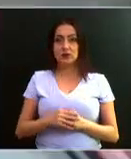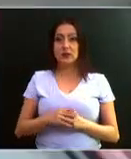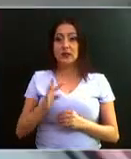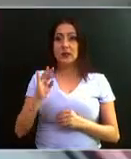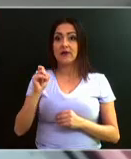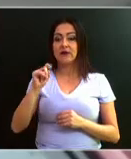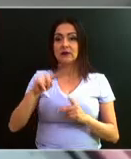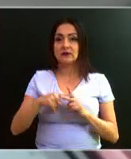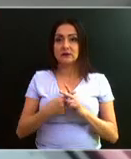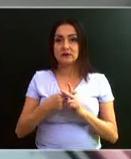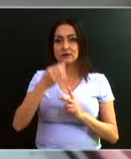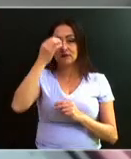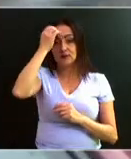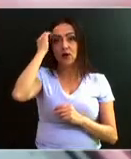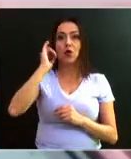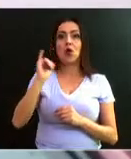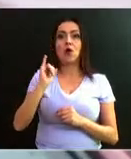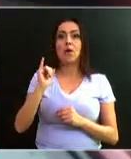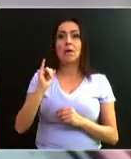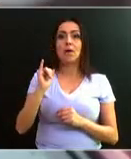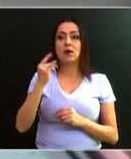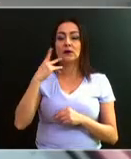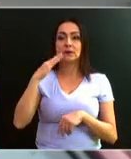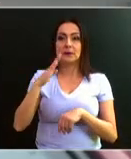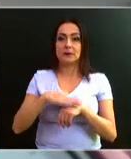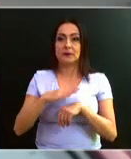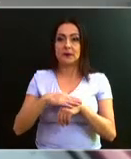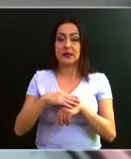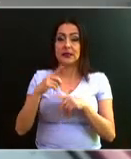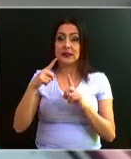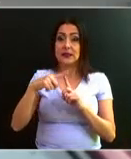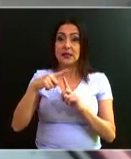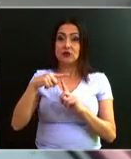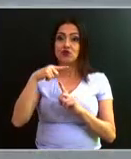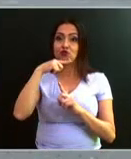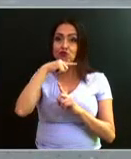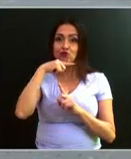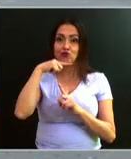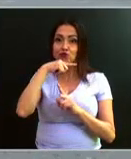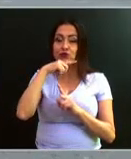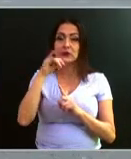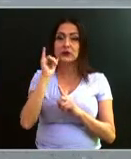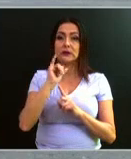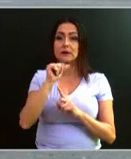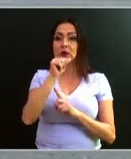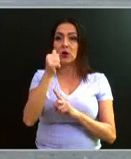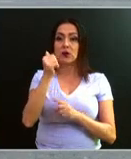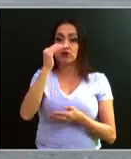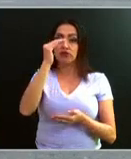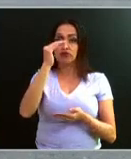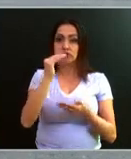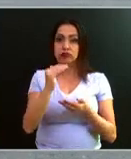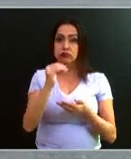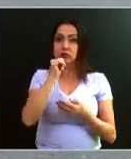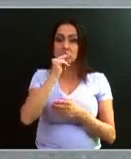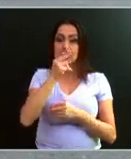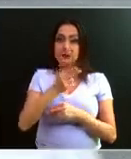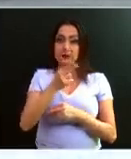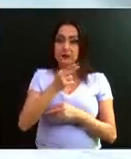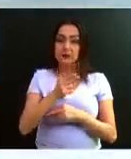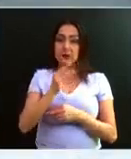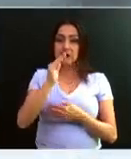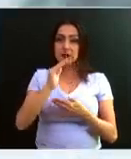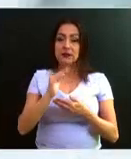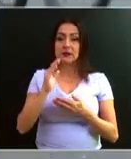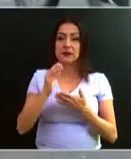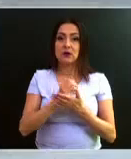tarifa inicial, o conocido como el banderazo, de los taxis rojos, además de otra reducción por el mismo monto en la tarifa